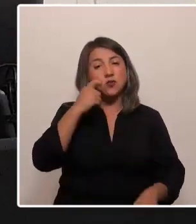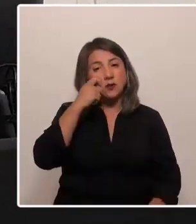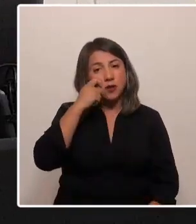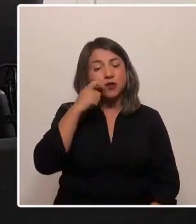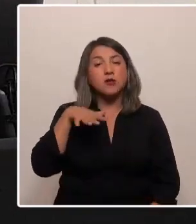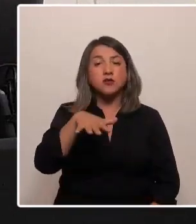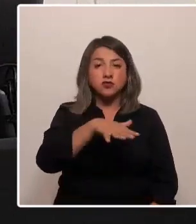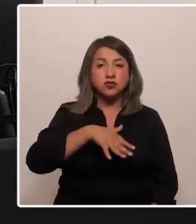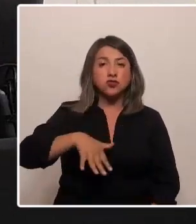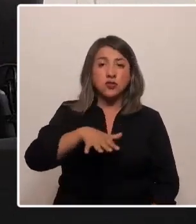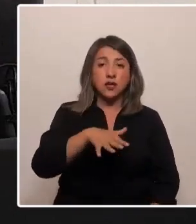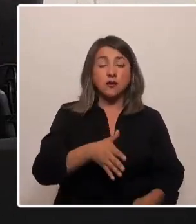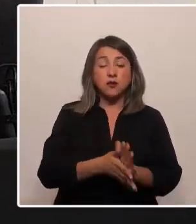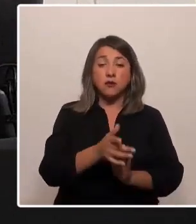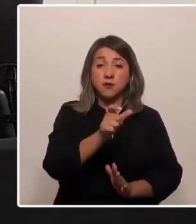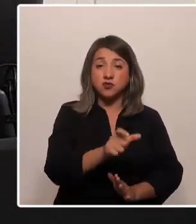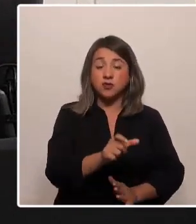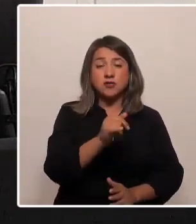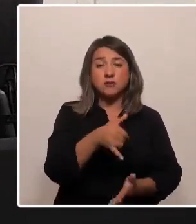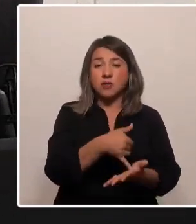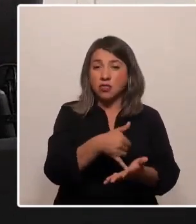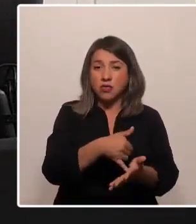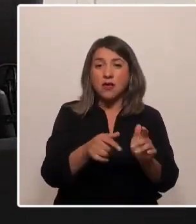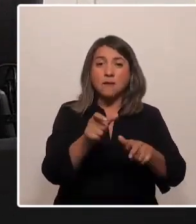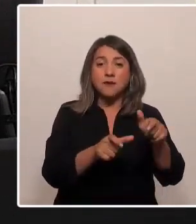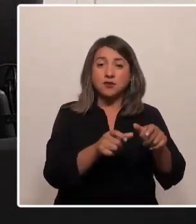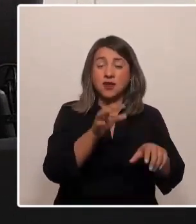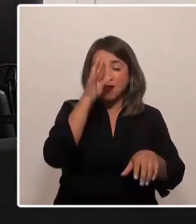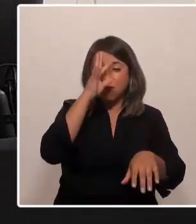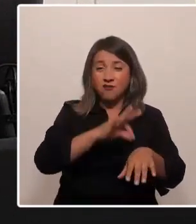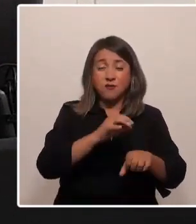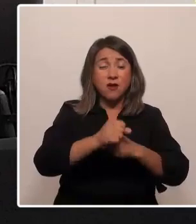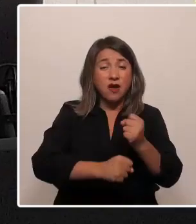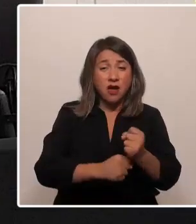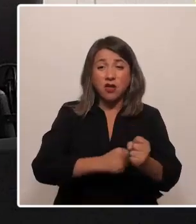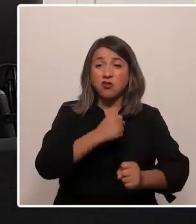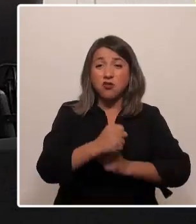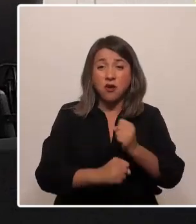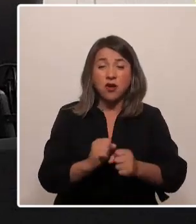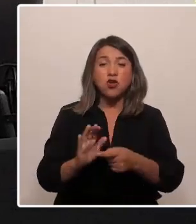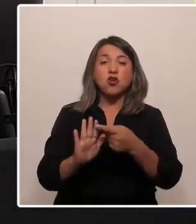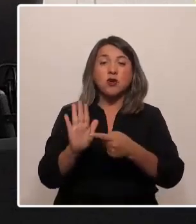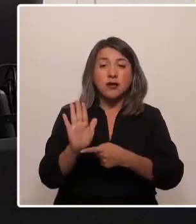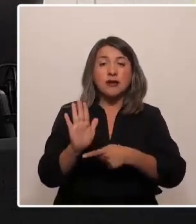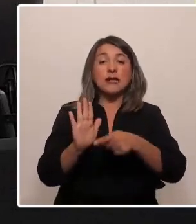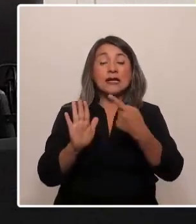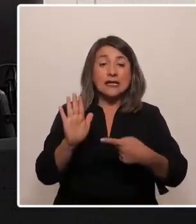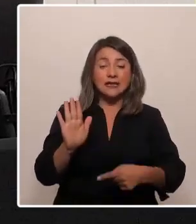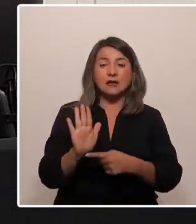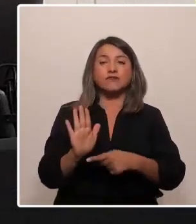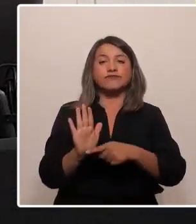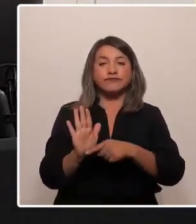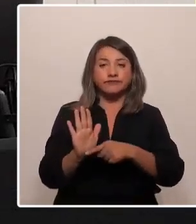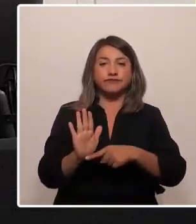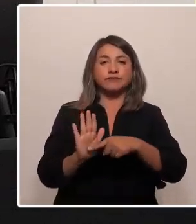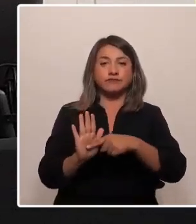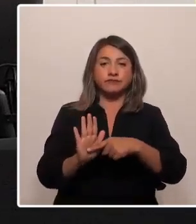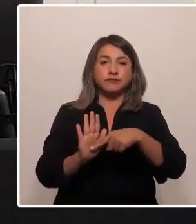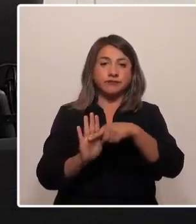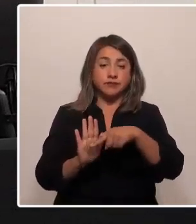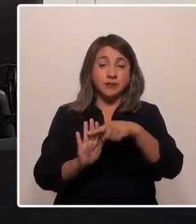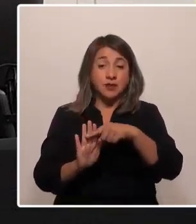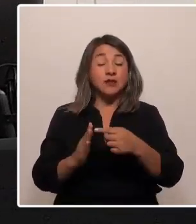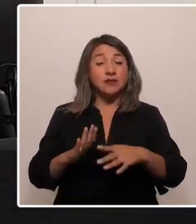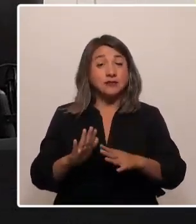sociales como el vulnerado a los pacientes que llevan años esperando en listas de espera. O derecho social vulnerado también